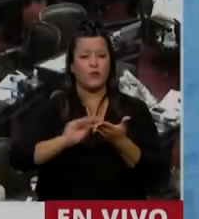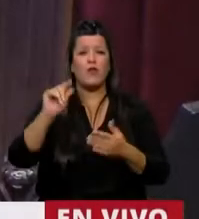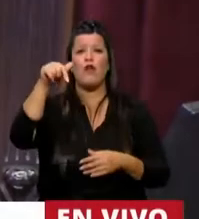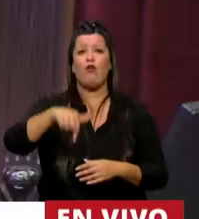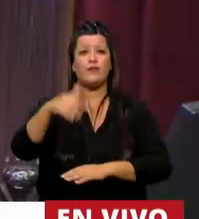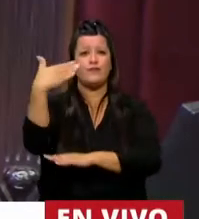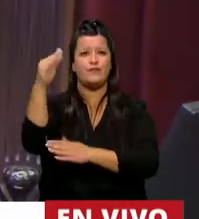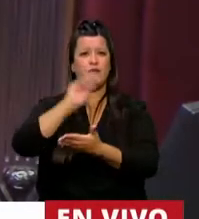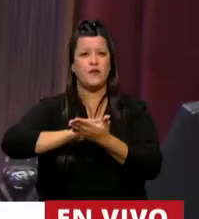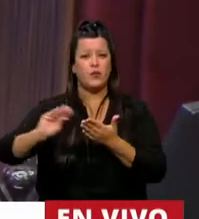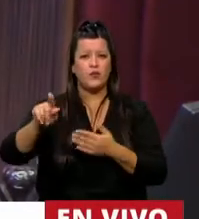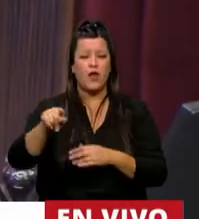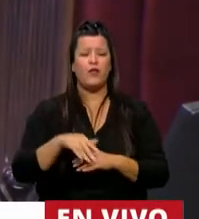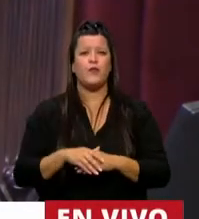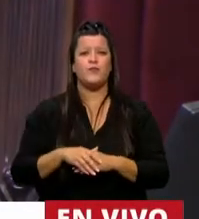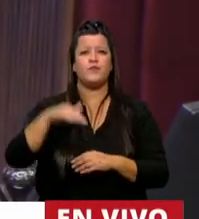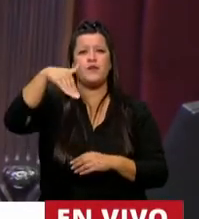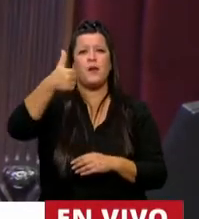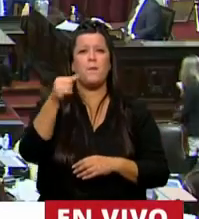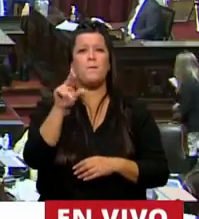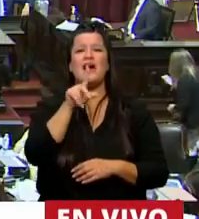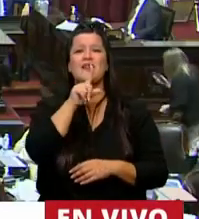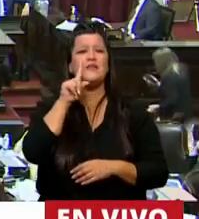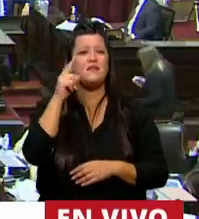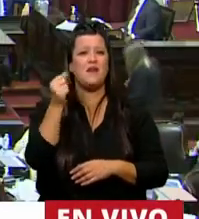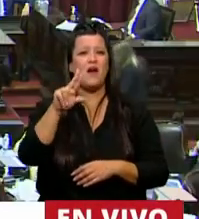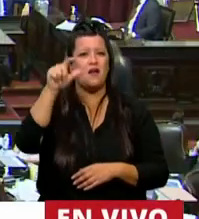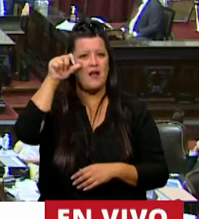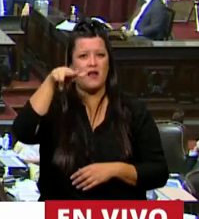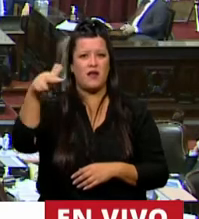En uso de la palabra, el diputado Marty Arena.